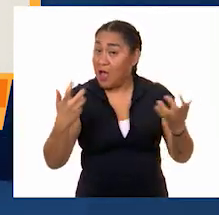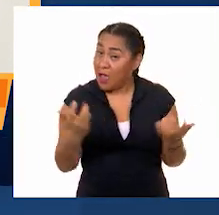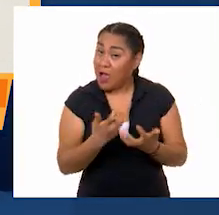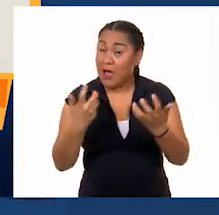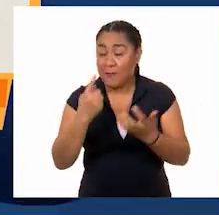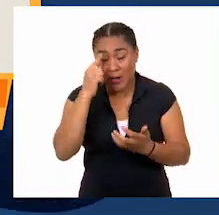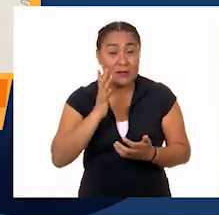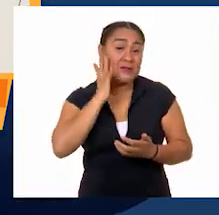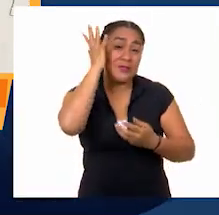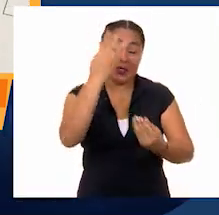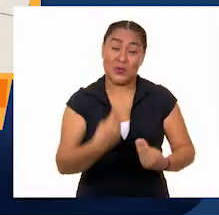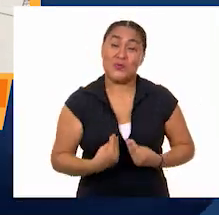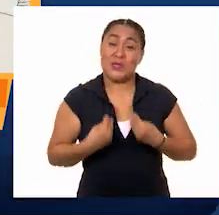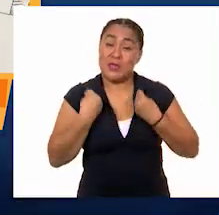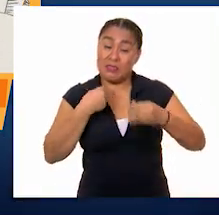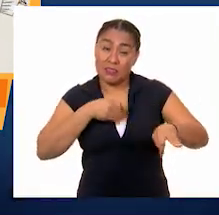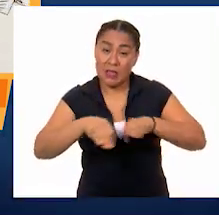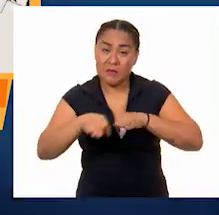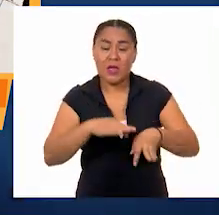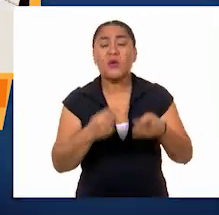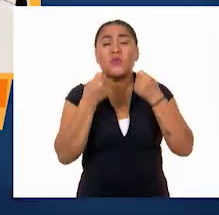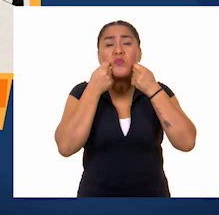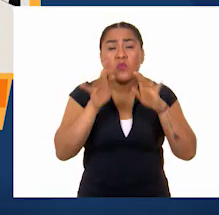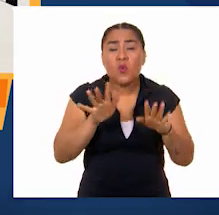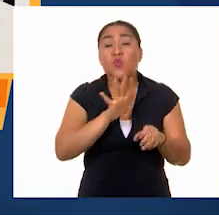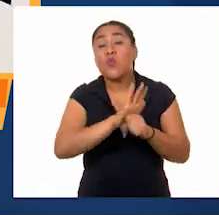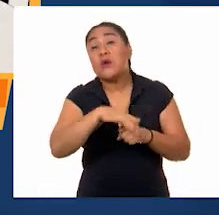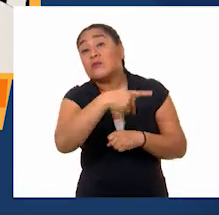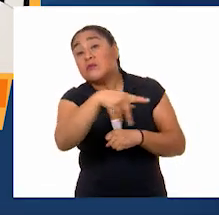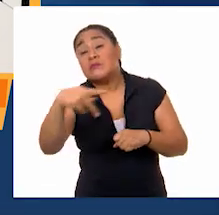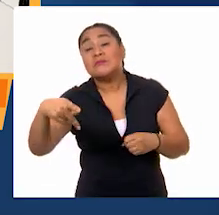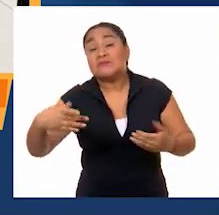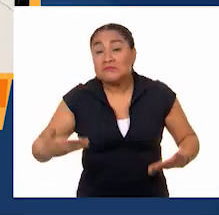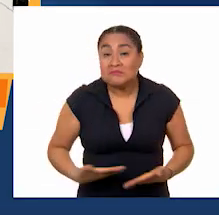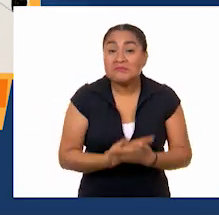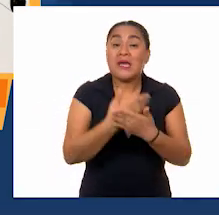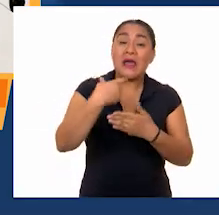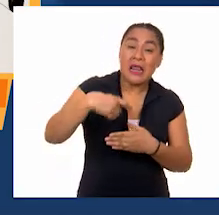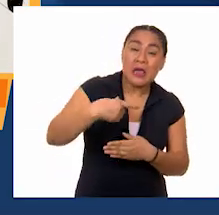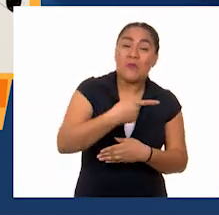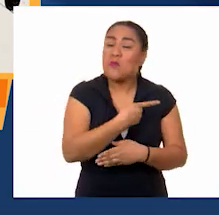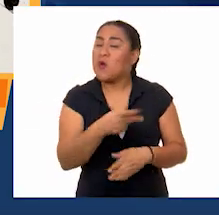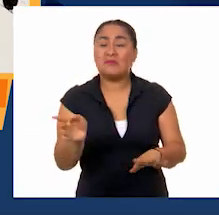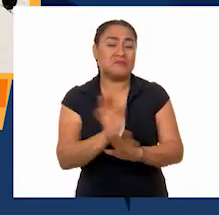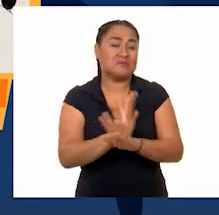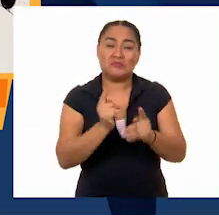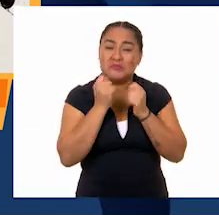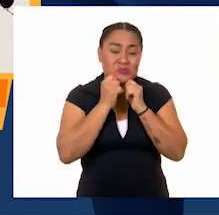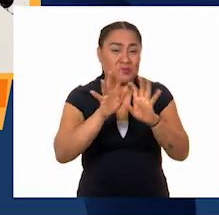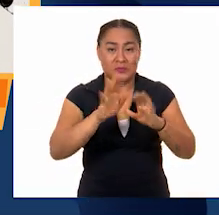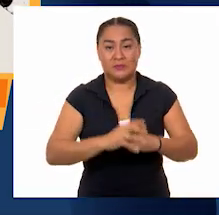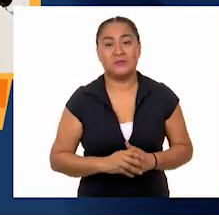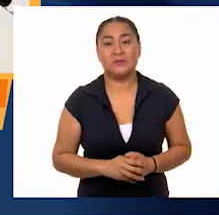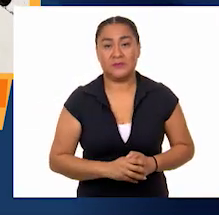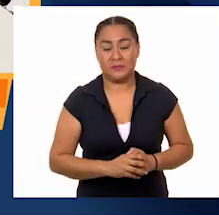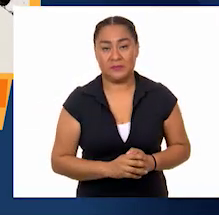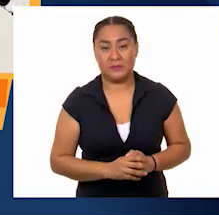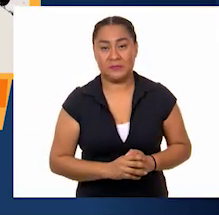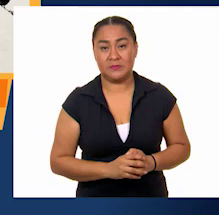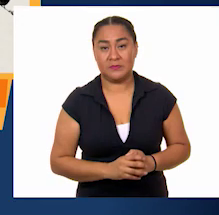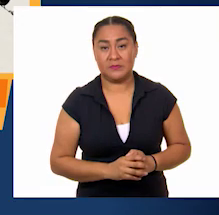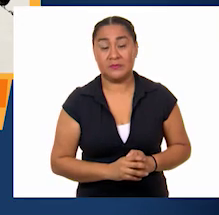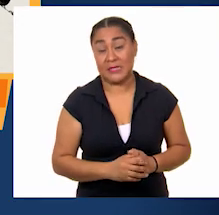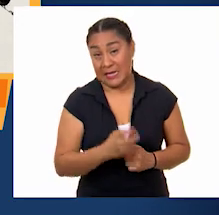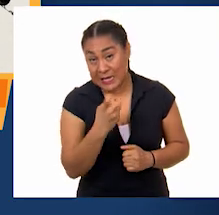Hawaii huatzo. Kimnyu uea e ma. Hawaii tosta a la kathias o nye kathias.